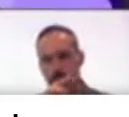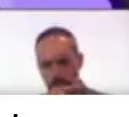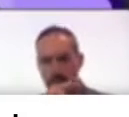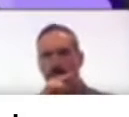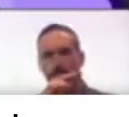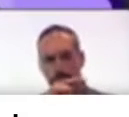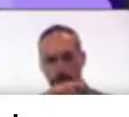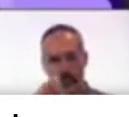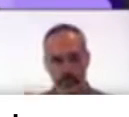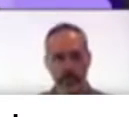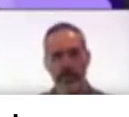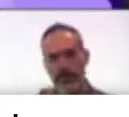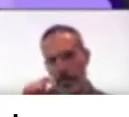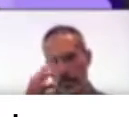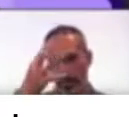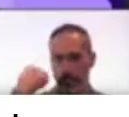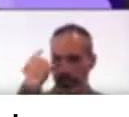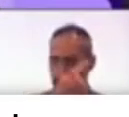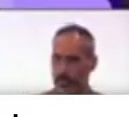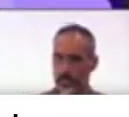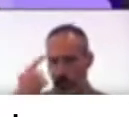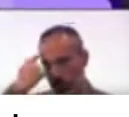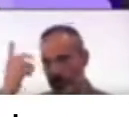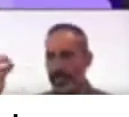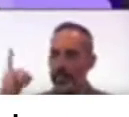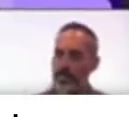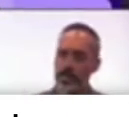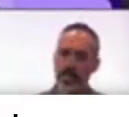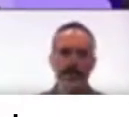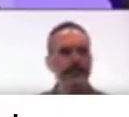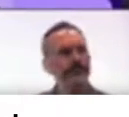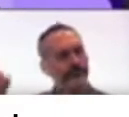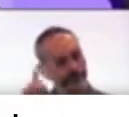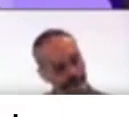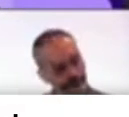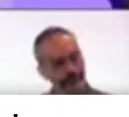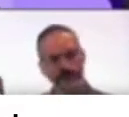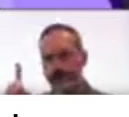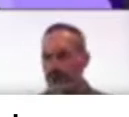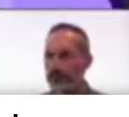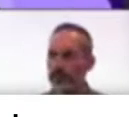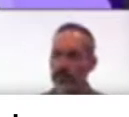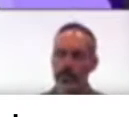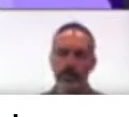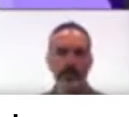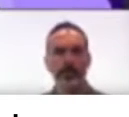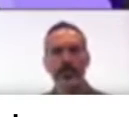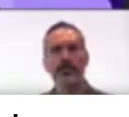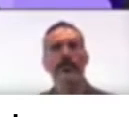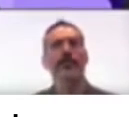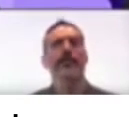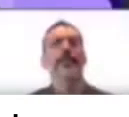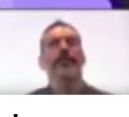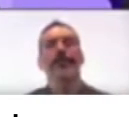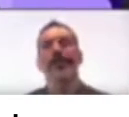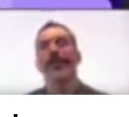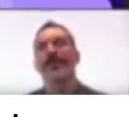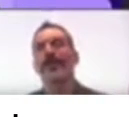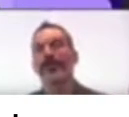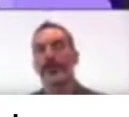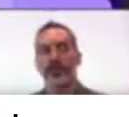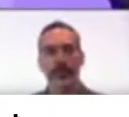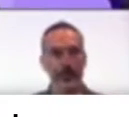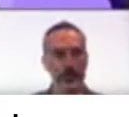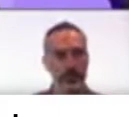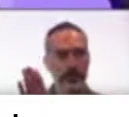las 24 horas del día, todos los días de la semana. Y aquí vamos a incrementar la